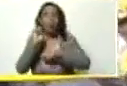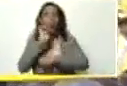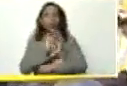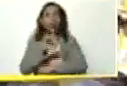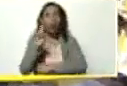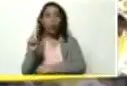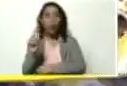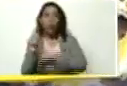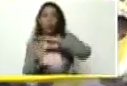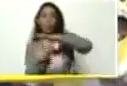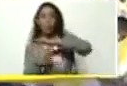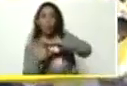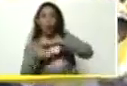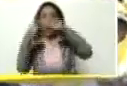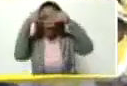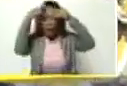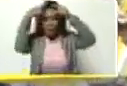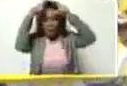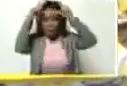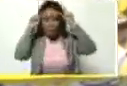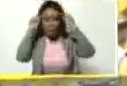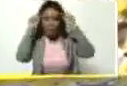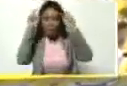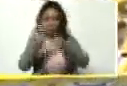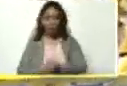641 TCU en enfermería,